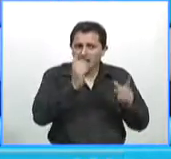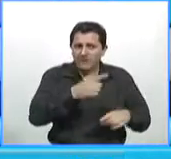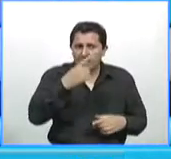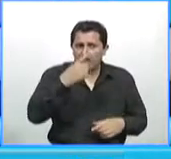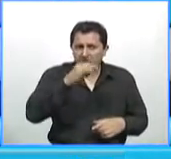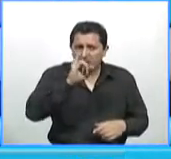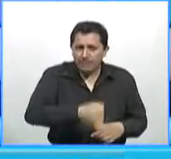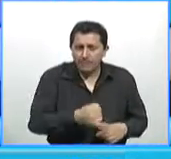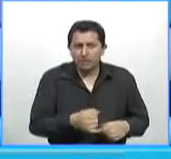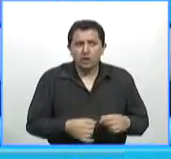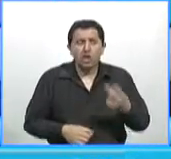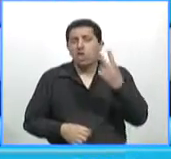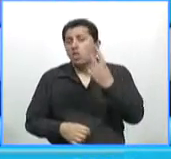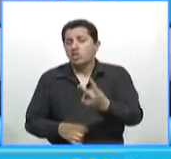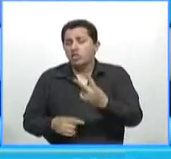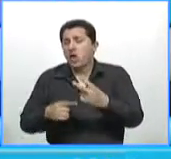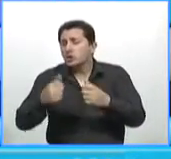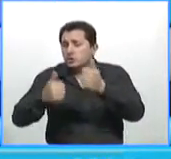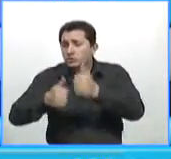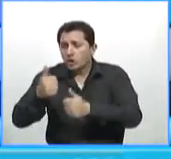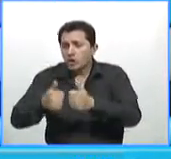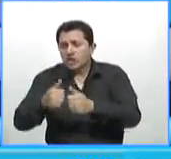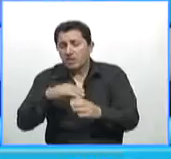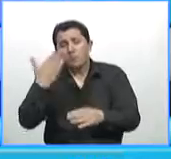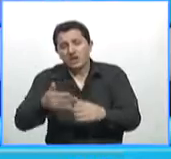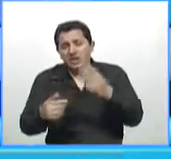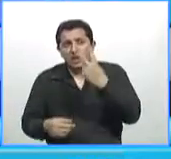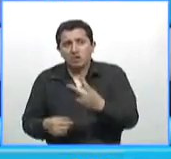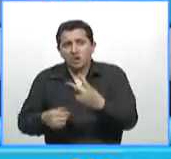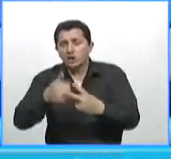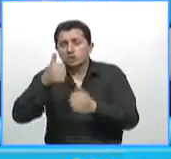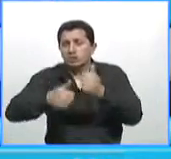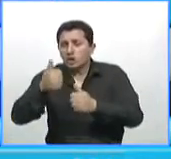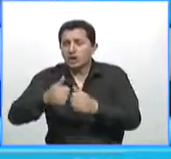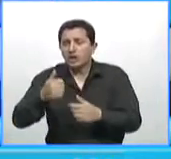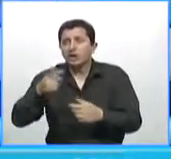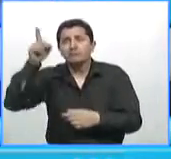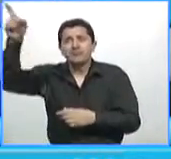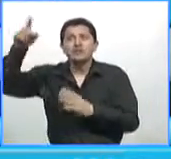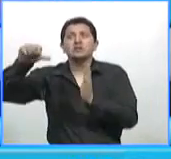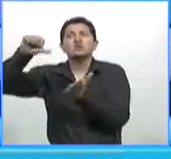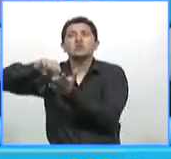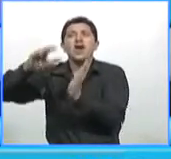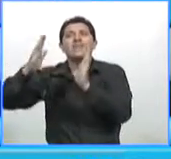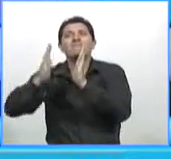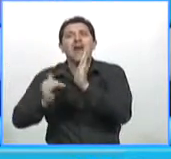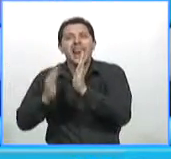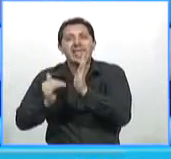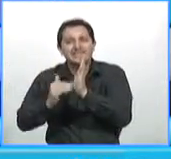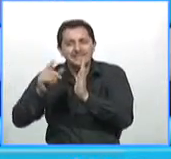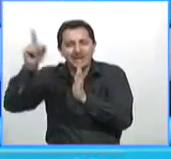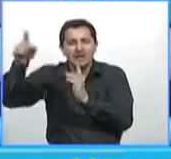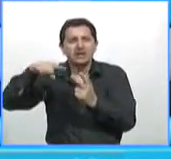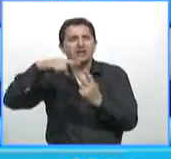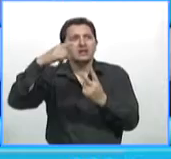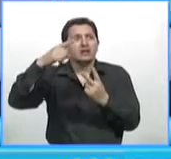por 2 torneos que no logramos un... o sea, ni siquiera no un podio. Meseta, ¿no? En Valencia salimos cuartas y segundas en Toronto.